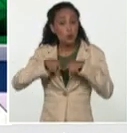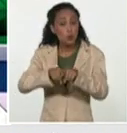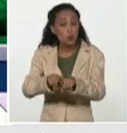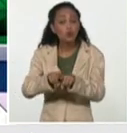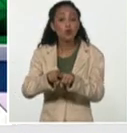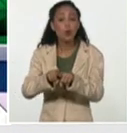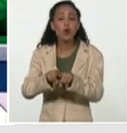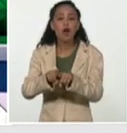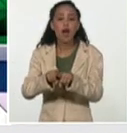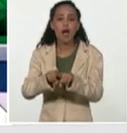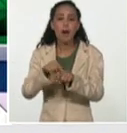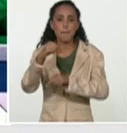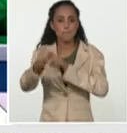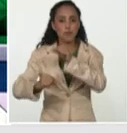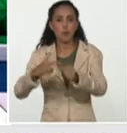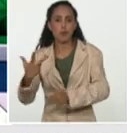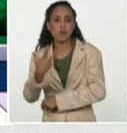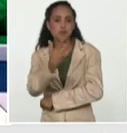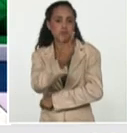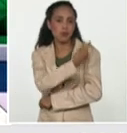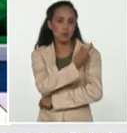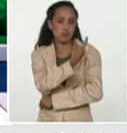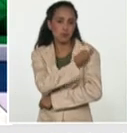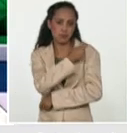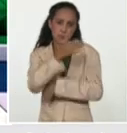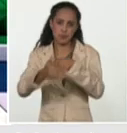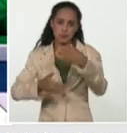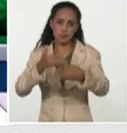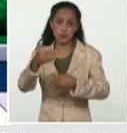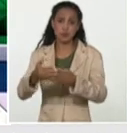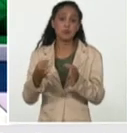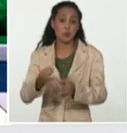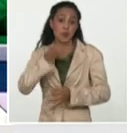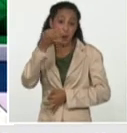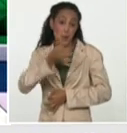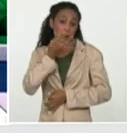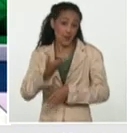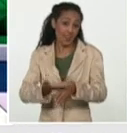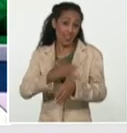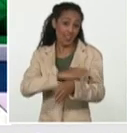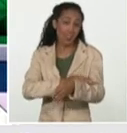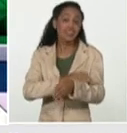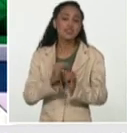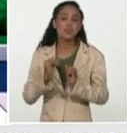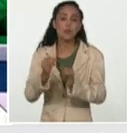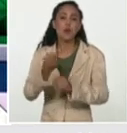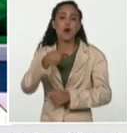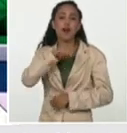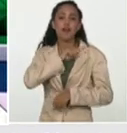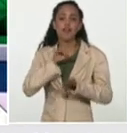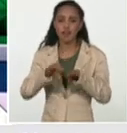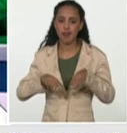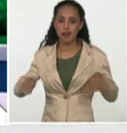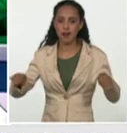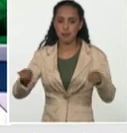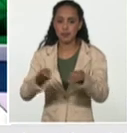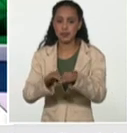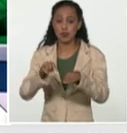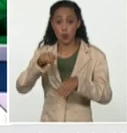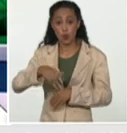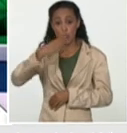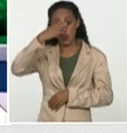que avanza todo el proceso que, como muy bien tú explicaste, se dijo ayer en la Mesa Redonda. Hoy Cuba